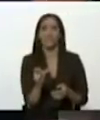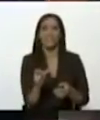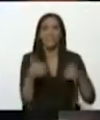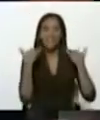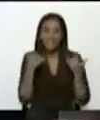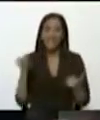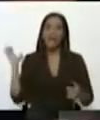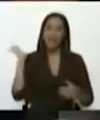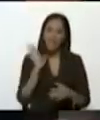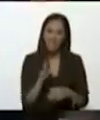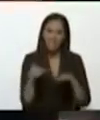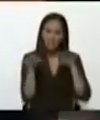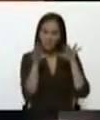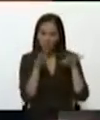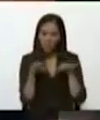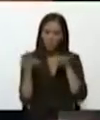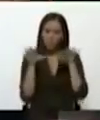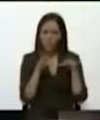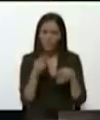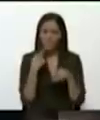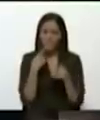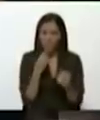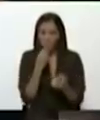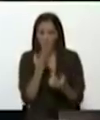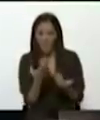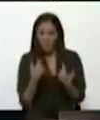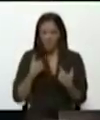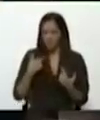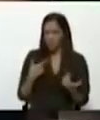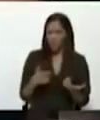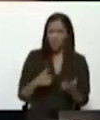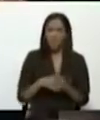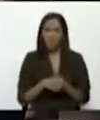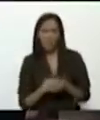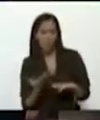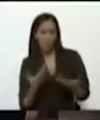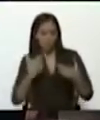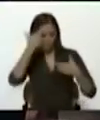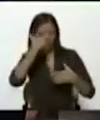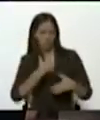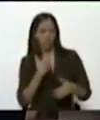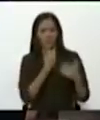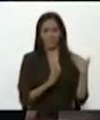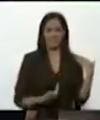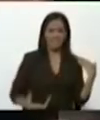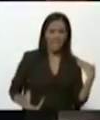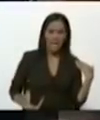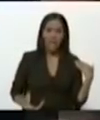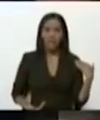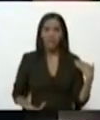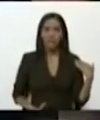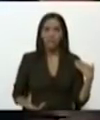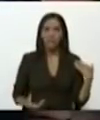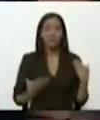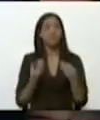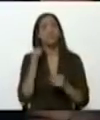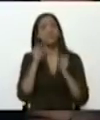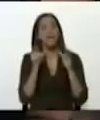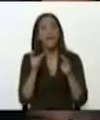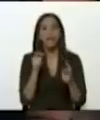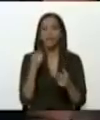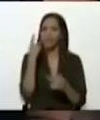venía conspirando y que ya decía, bueno, yo tengo toda una postura presidencial, y mucha gente que